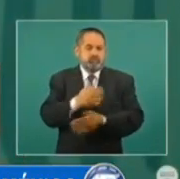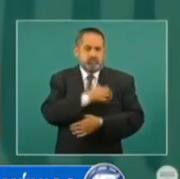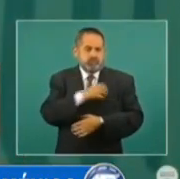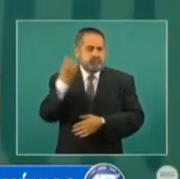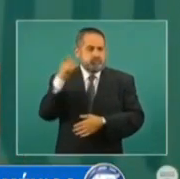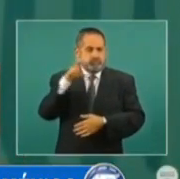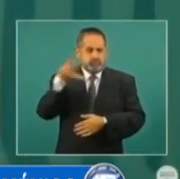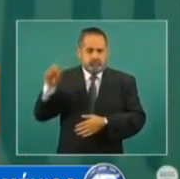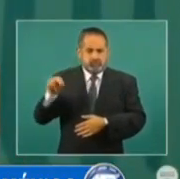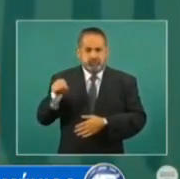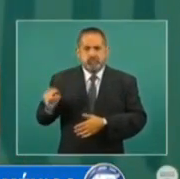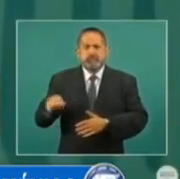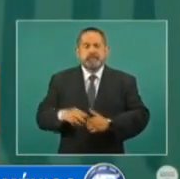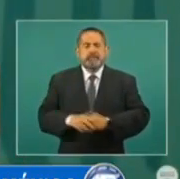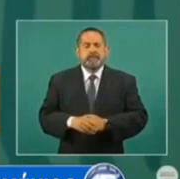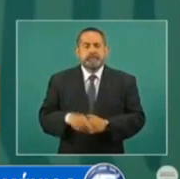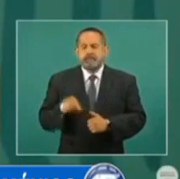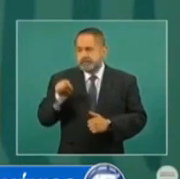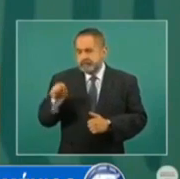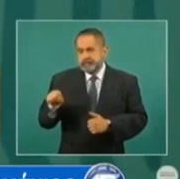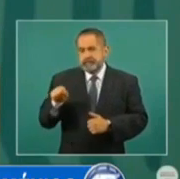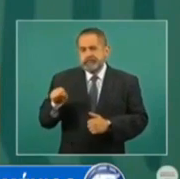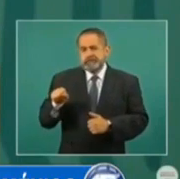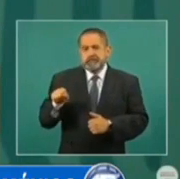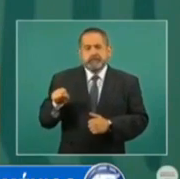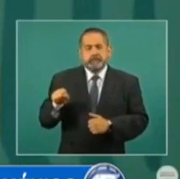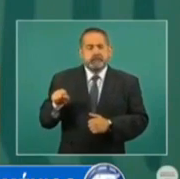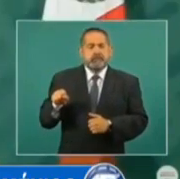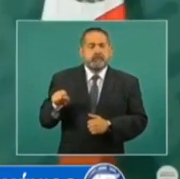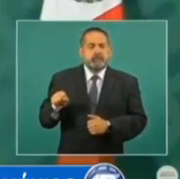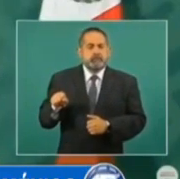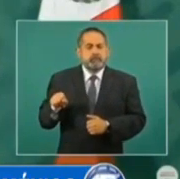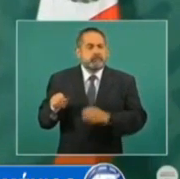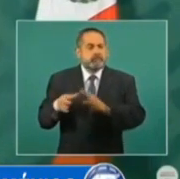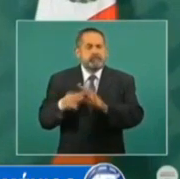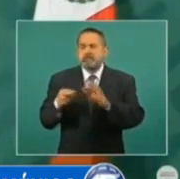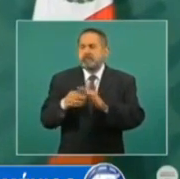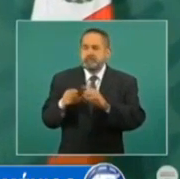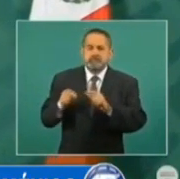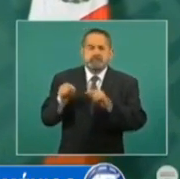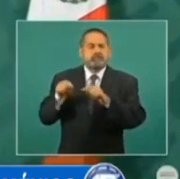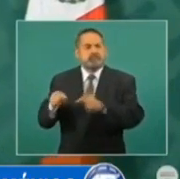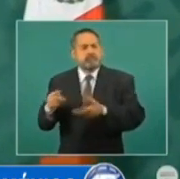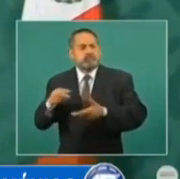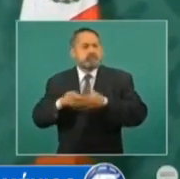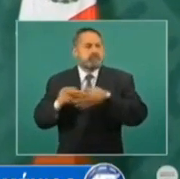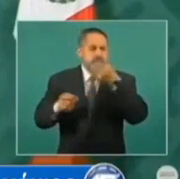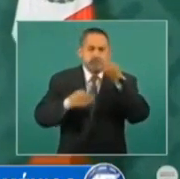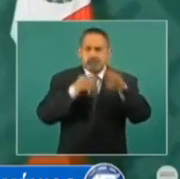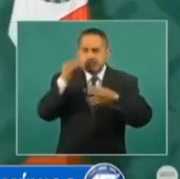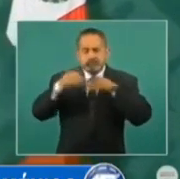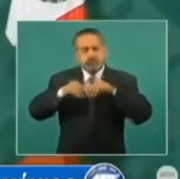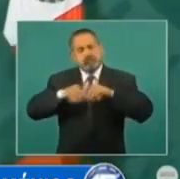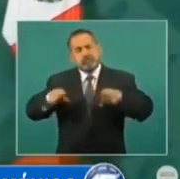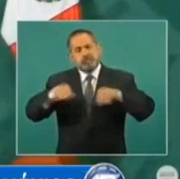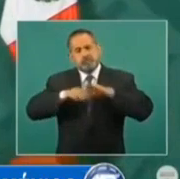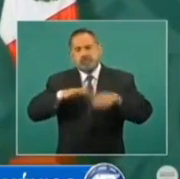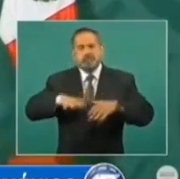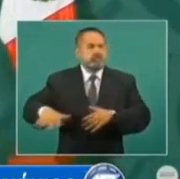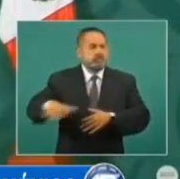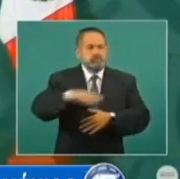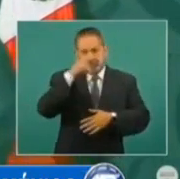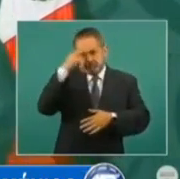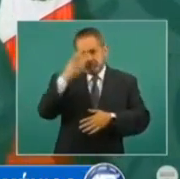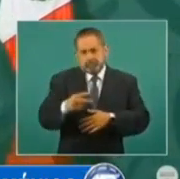error ahí vamos a estar ahí vamos a informarle al pueblo de mexico